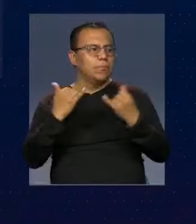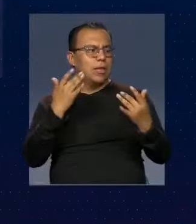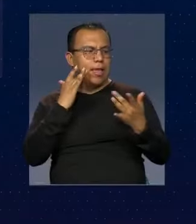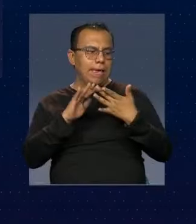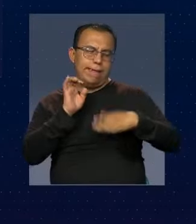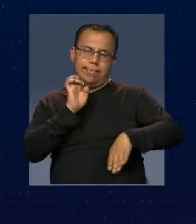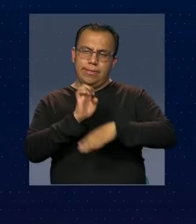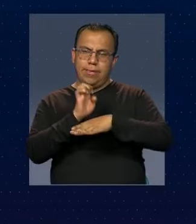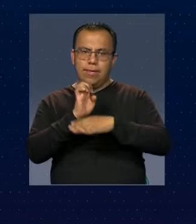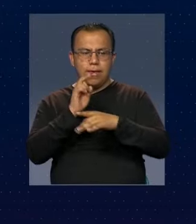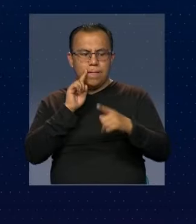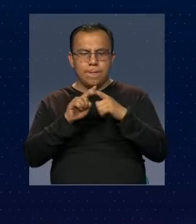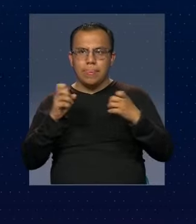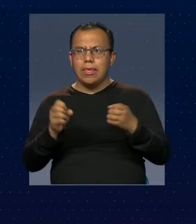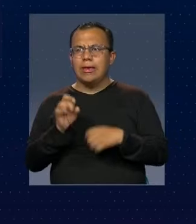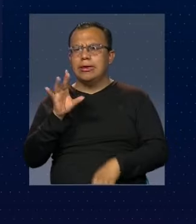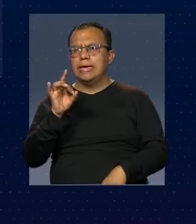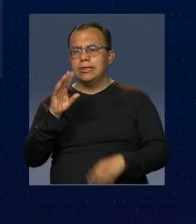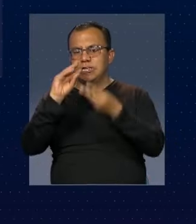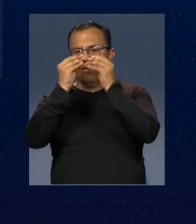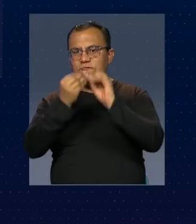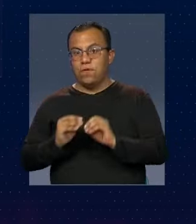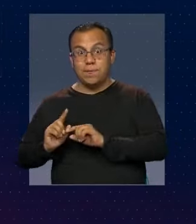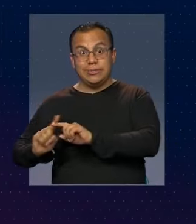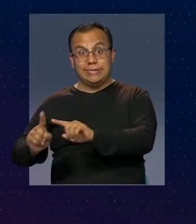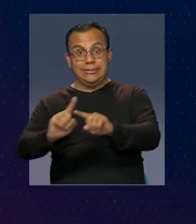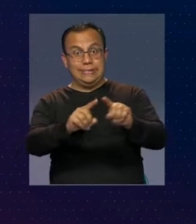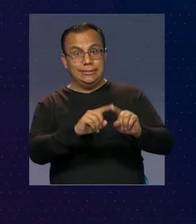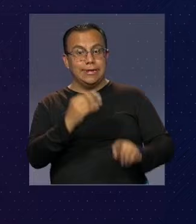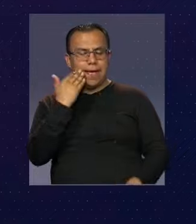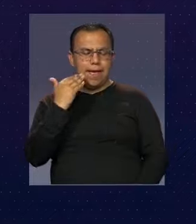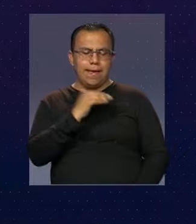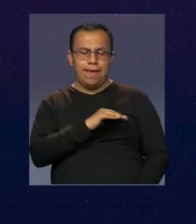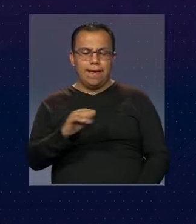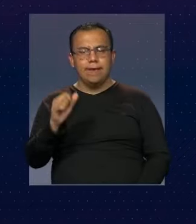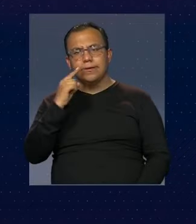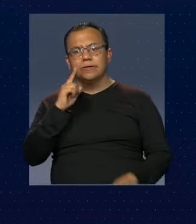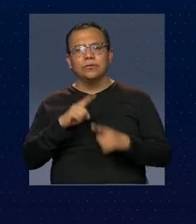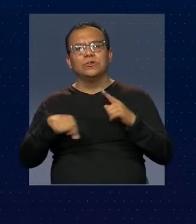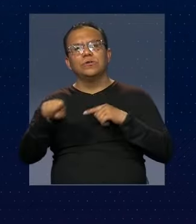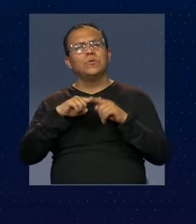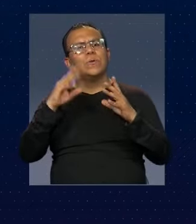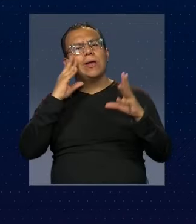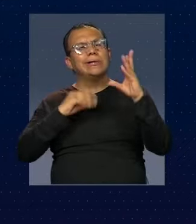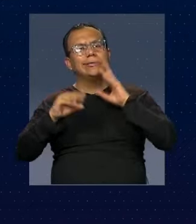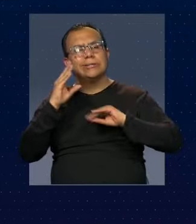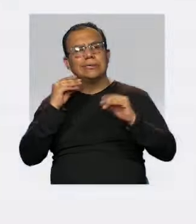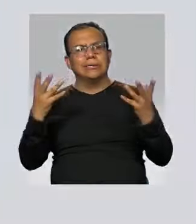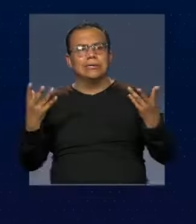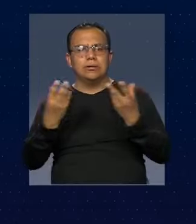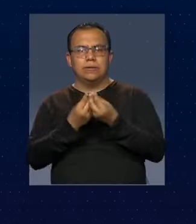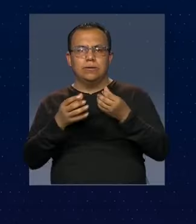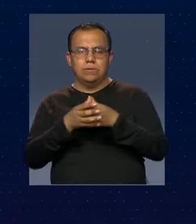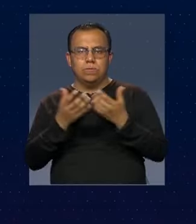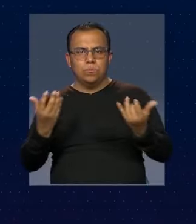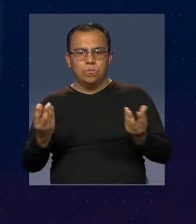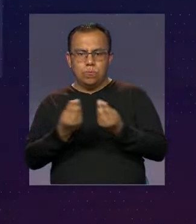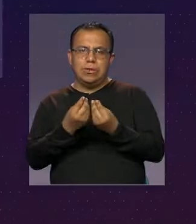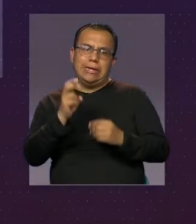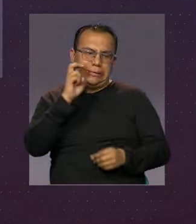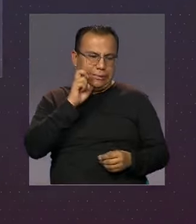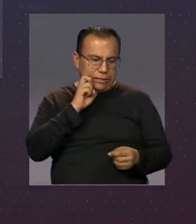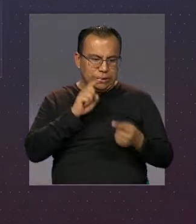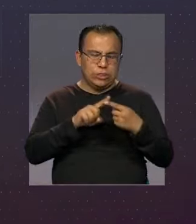de casi 15 formas distintas que las mujeres describen como una experiencia en común de maltrato. Condenan la sexualidad,